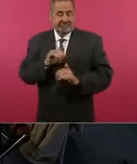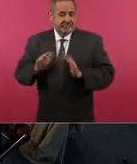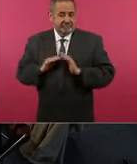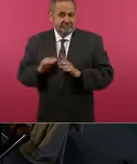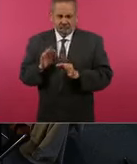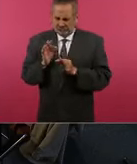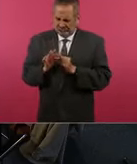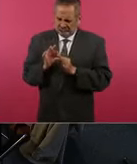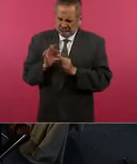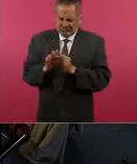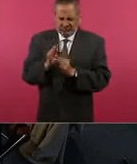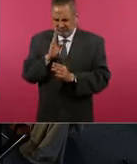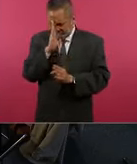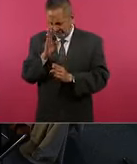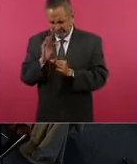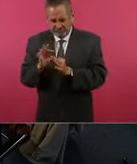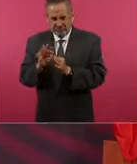disciplinados,